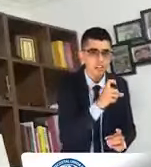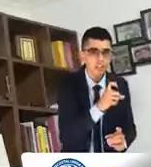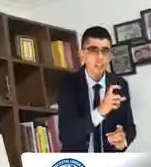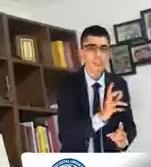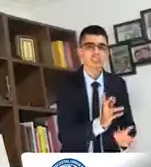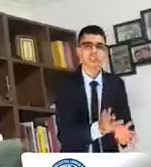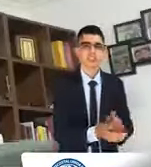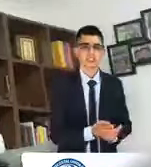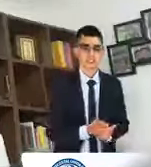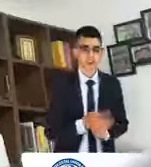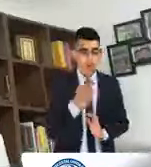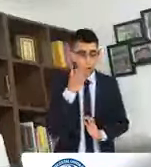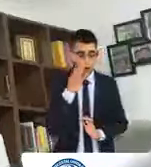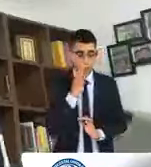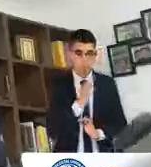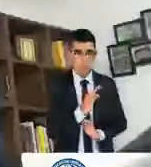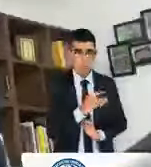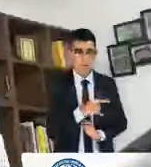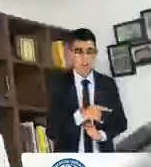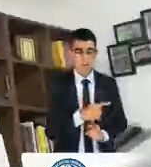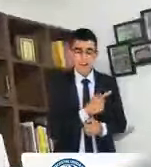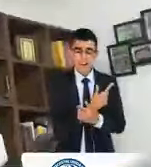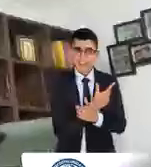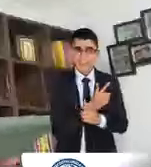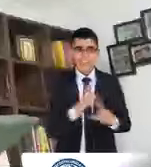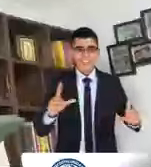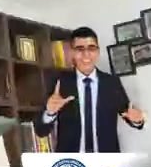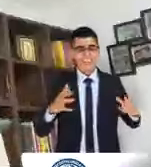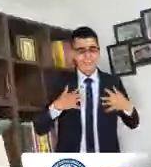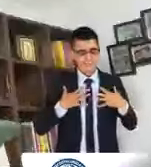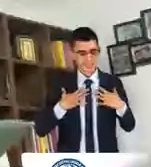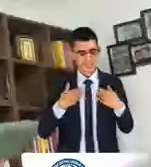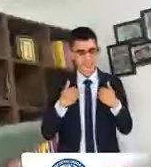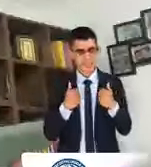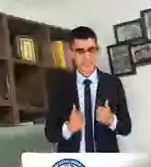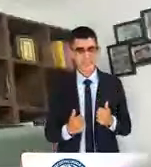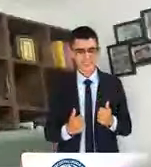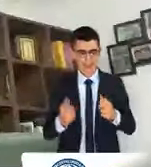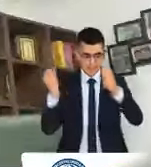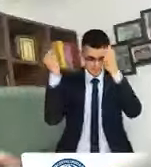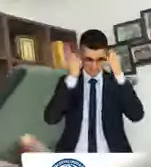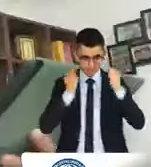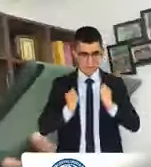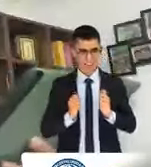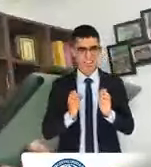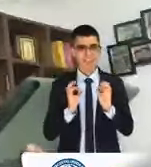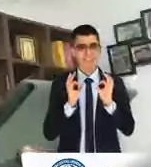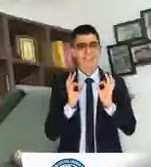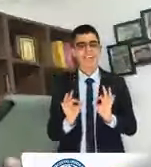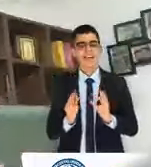Ese hombre quedó sano, en su sano juicio. Arregladito, vestidito, feliz.